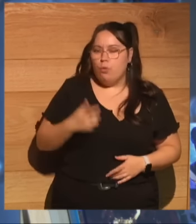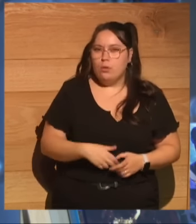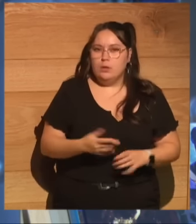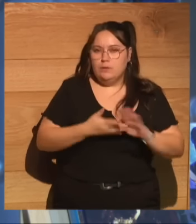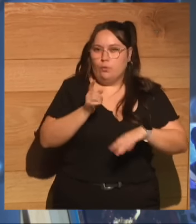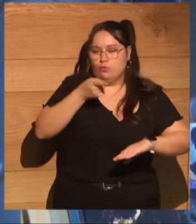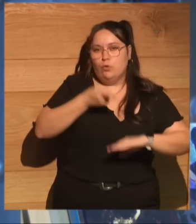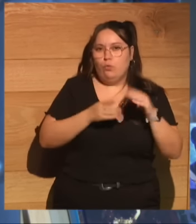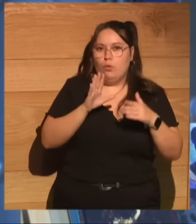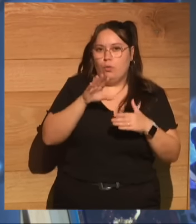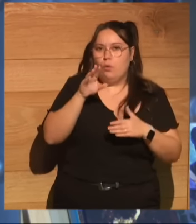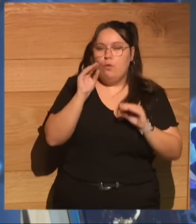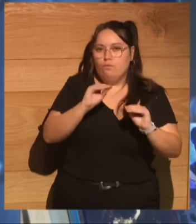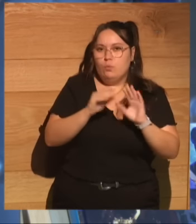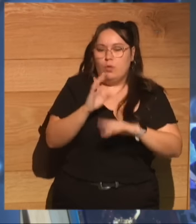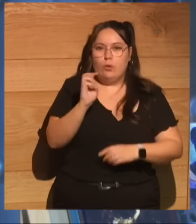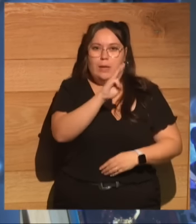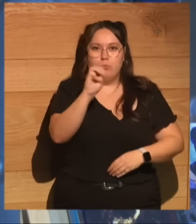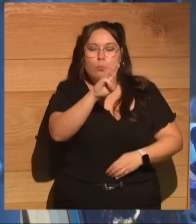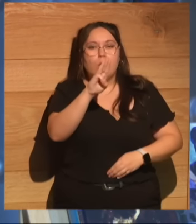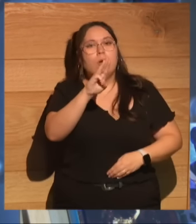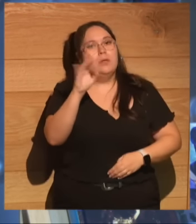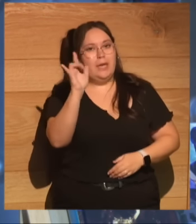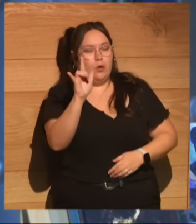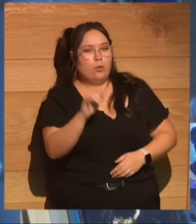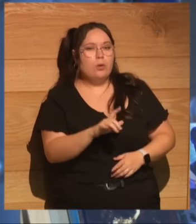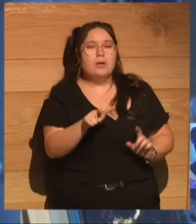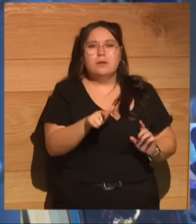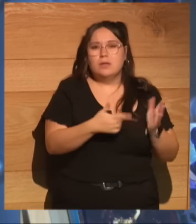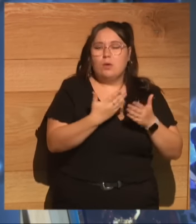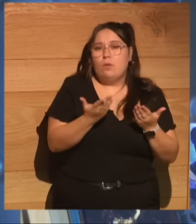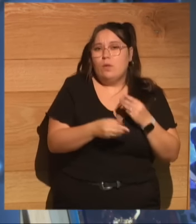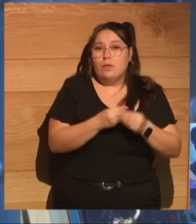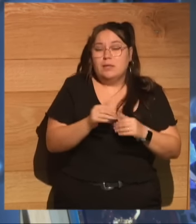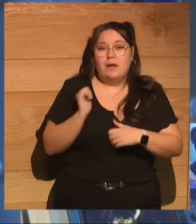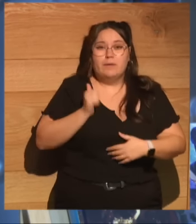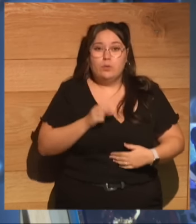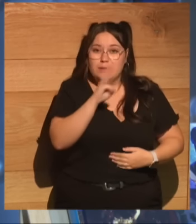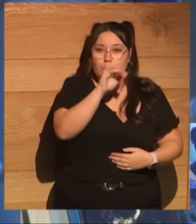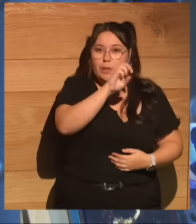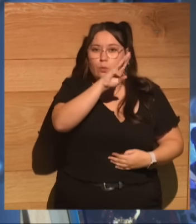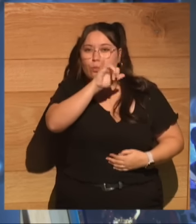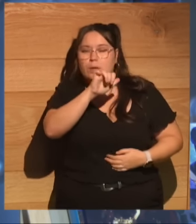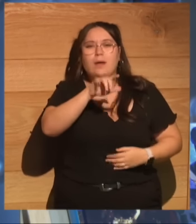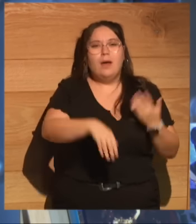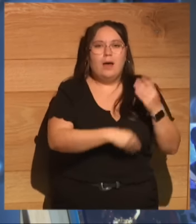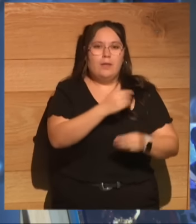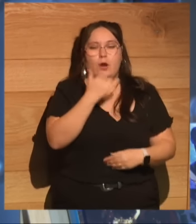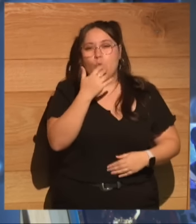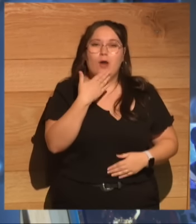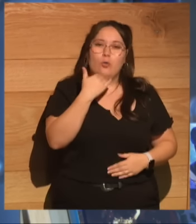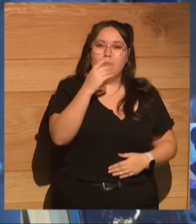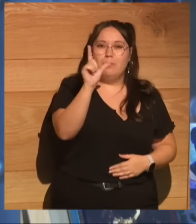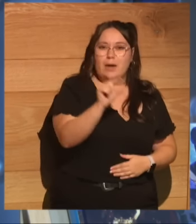un director formado en el pop y en el rock, que cuando hace Las aventuras de Pee Wee Herman hace algo más bien